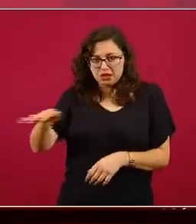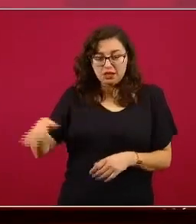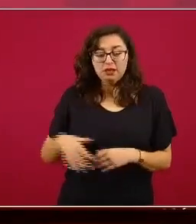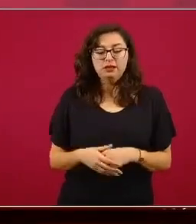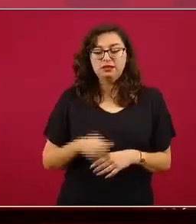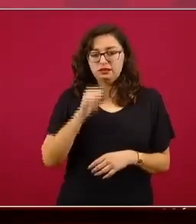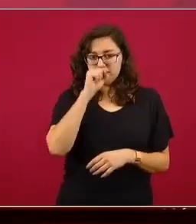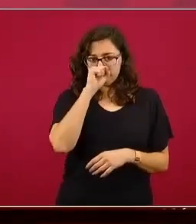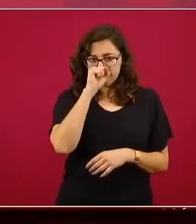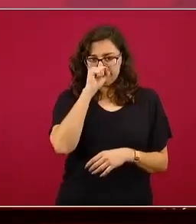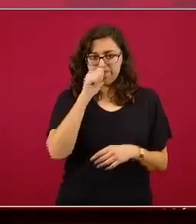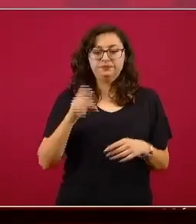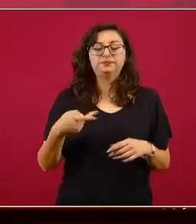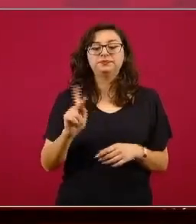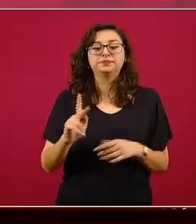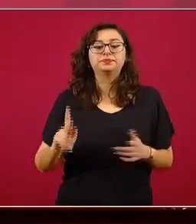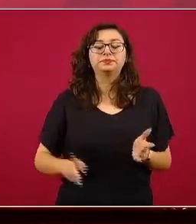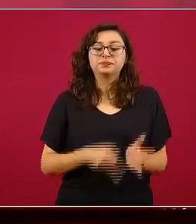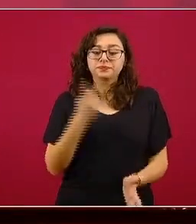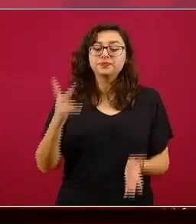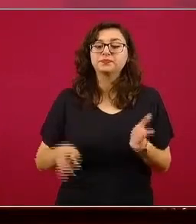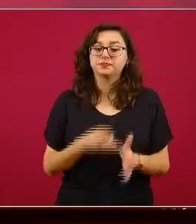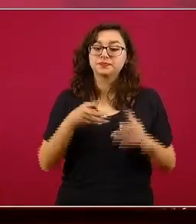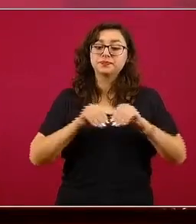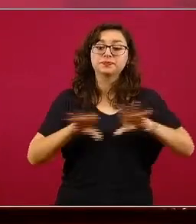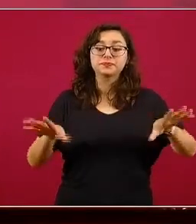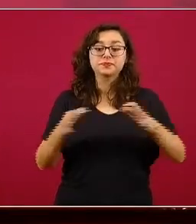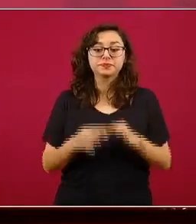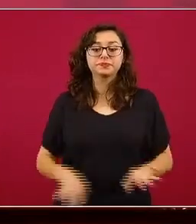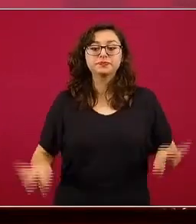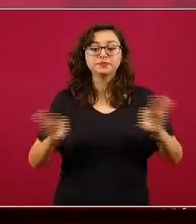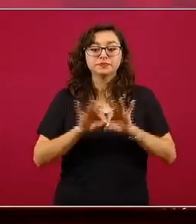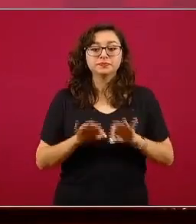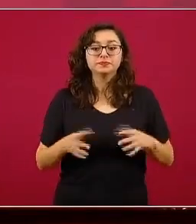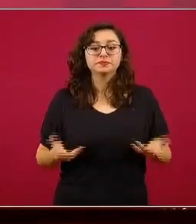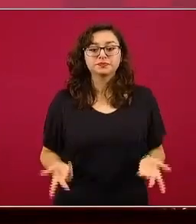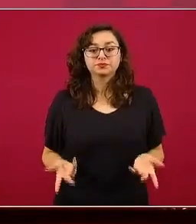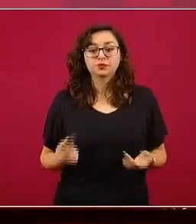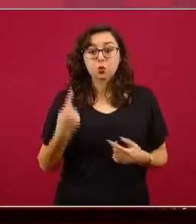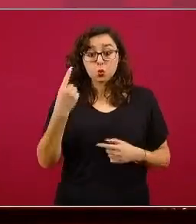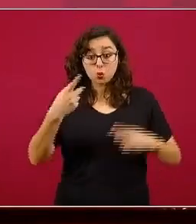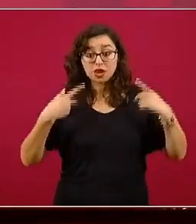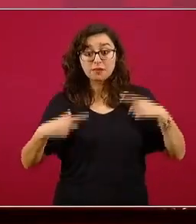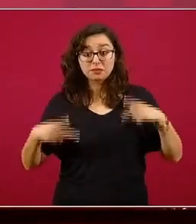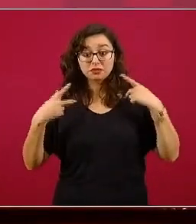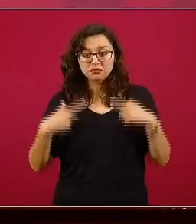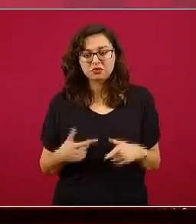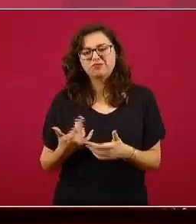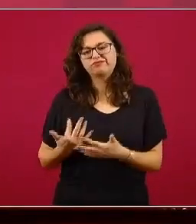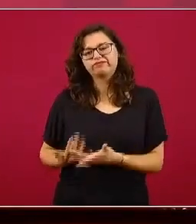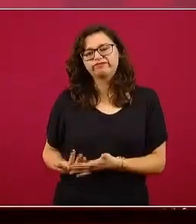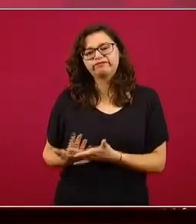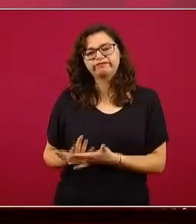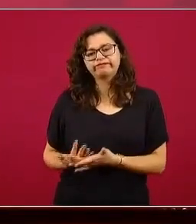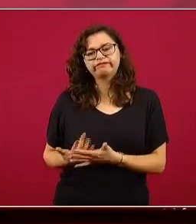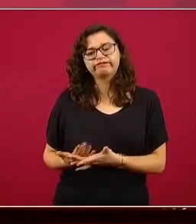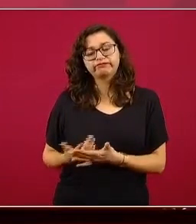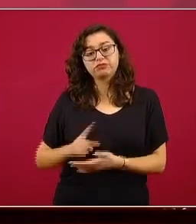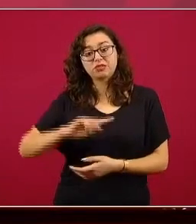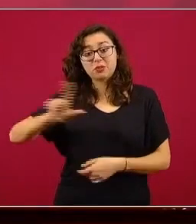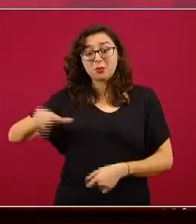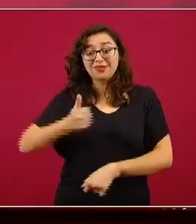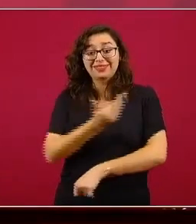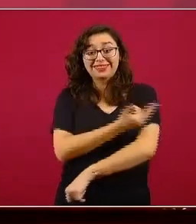repetimos también diariamente, es que una persona que se tardó en llegar va a estar más tiempo en el